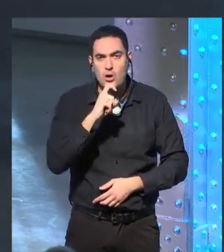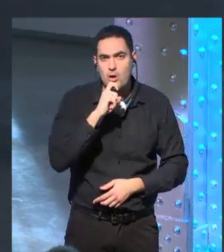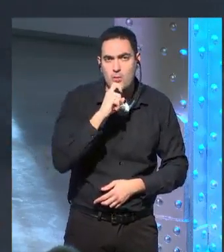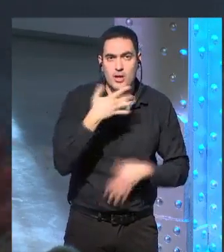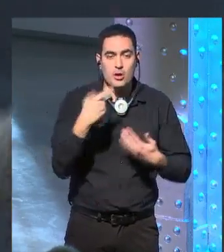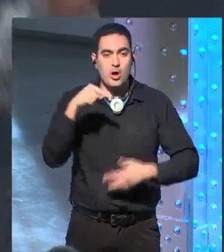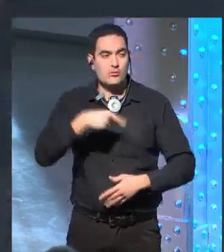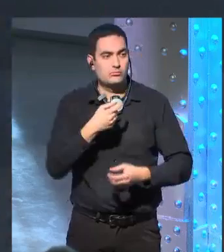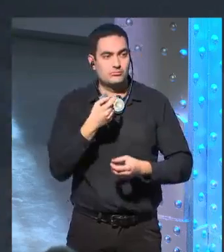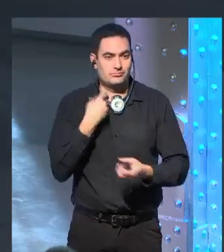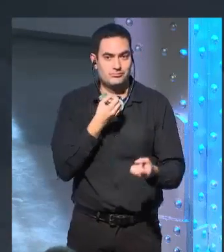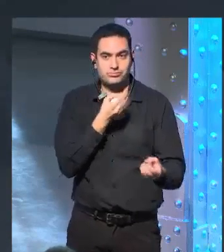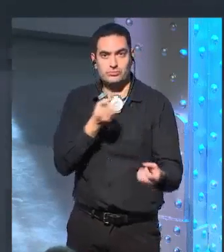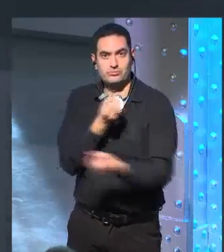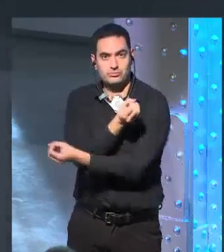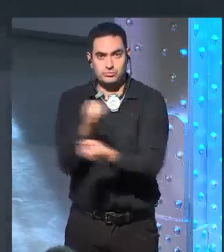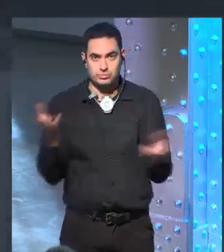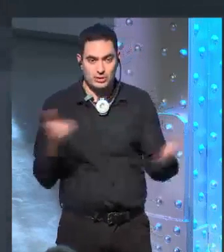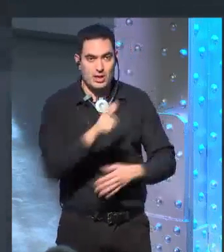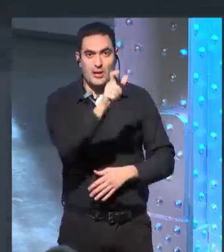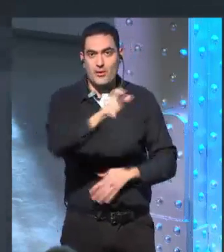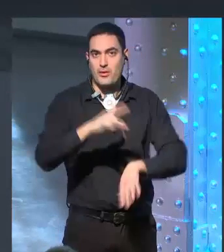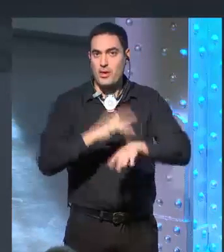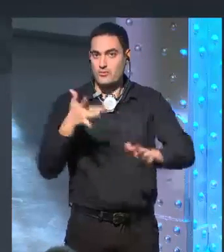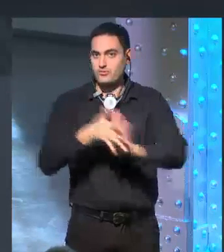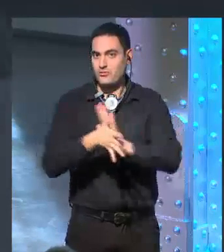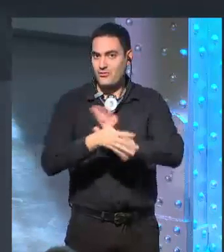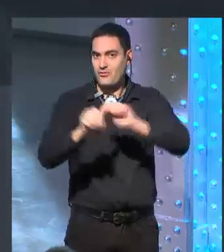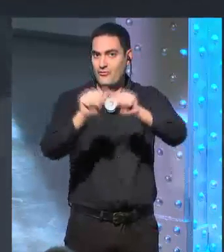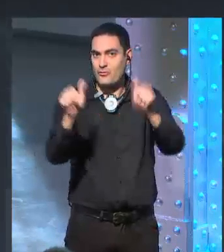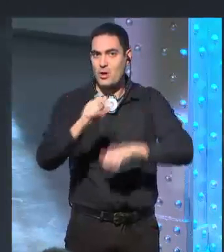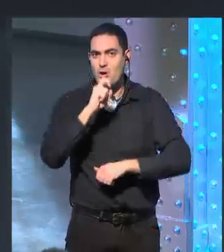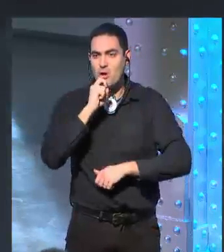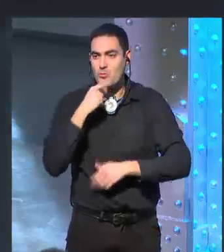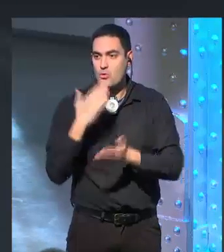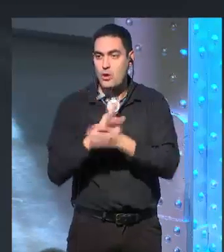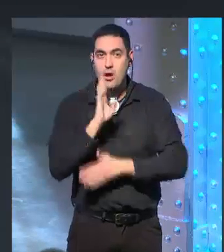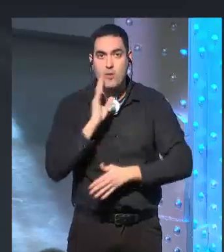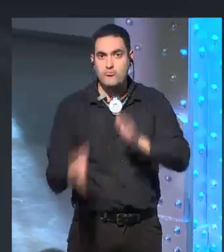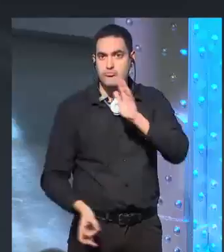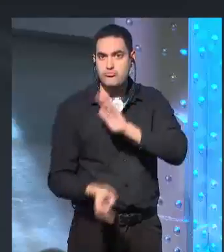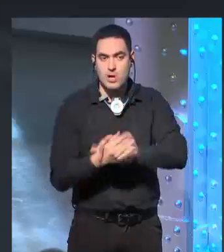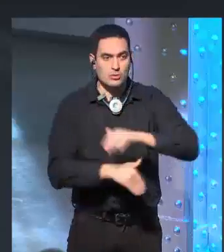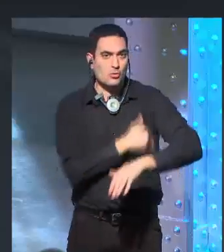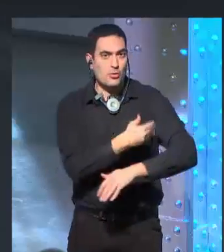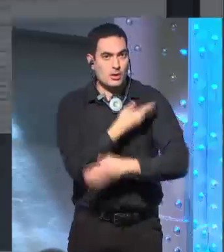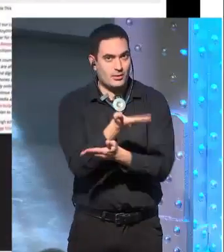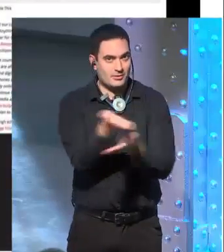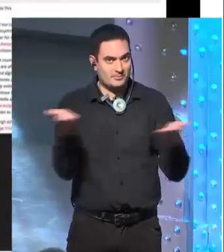hoy voy a compartir con vosotros mi definición de ciudadano digital, que surgió de este curso, precisamente de los